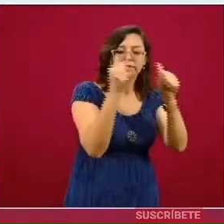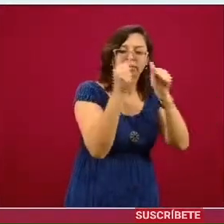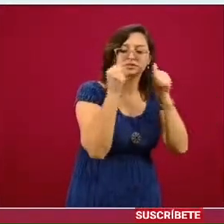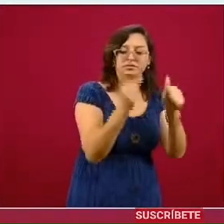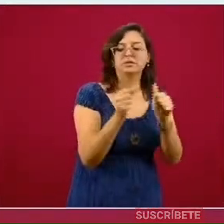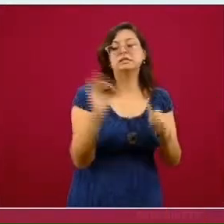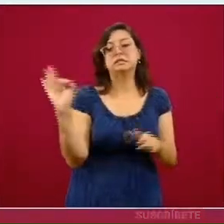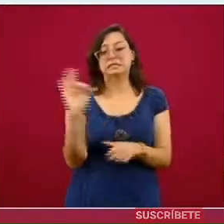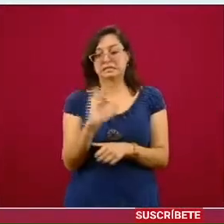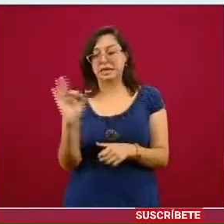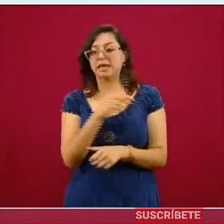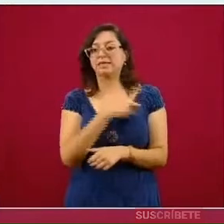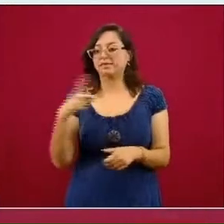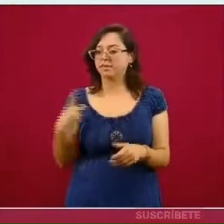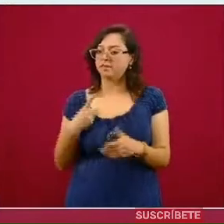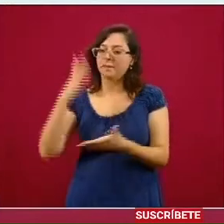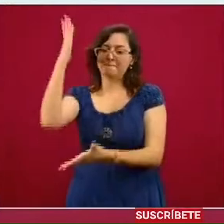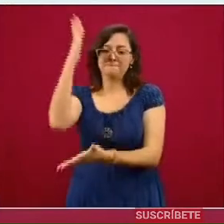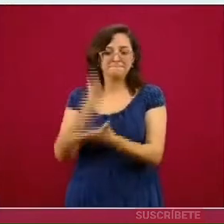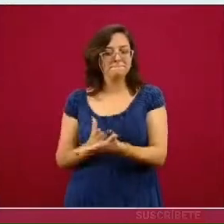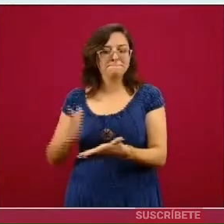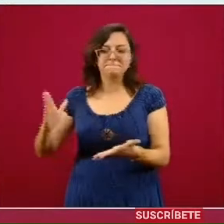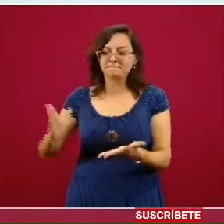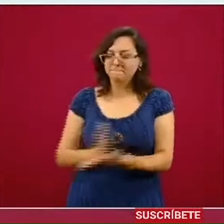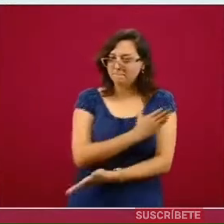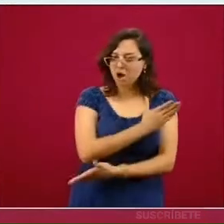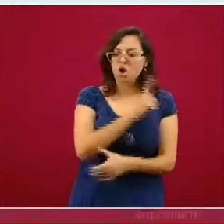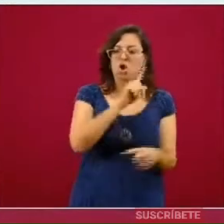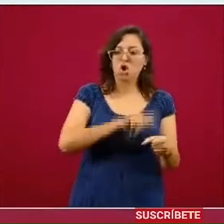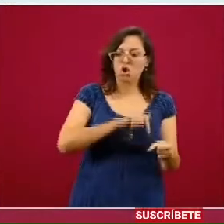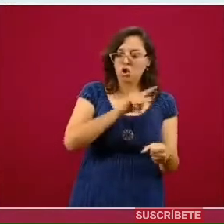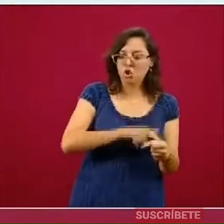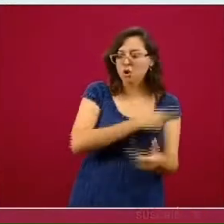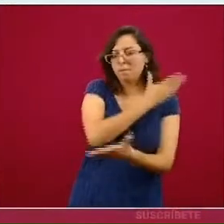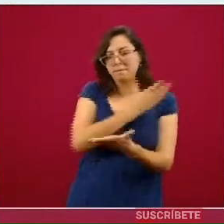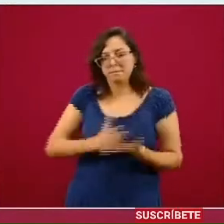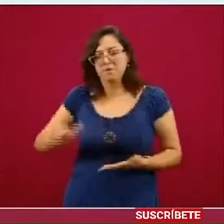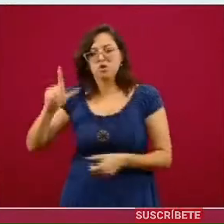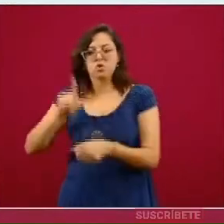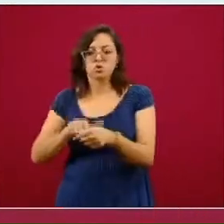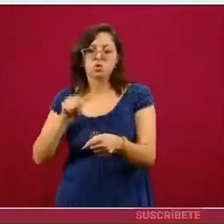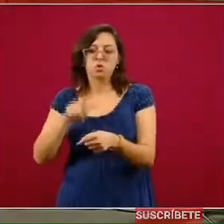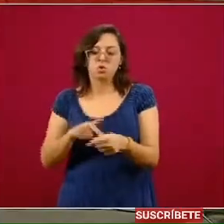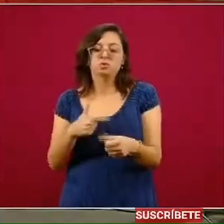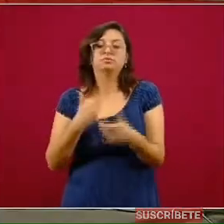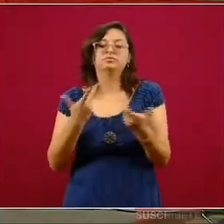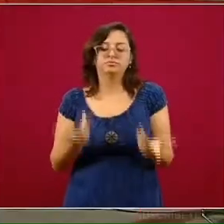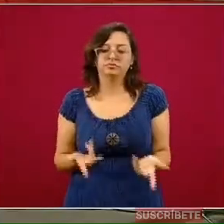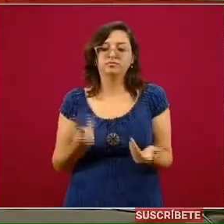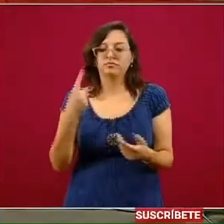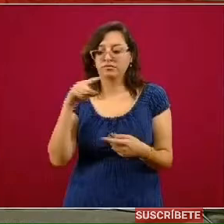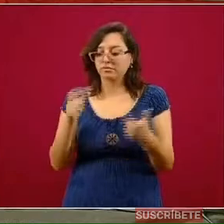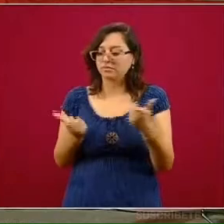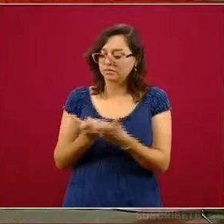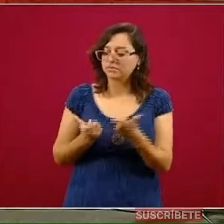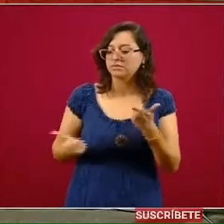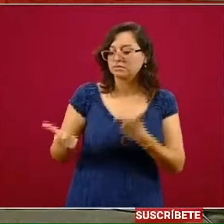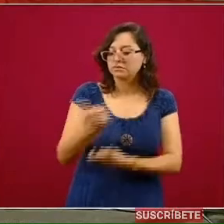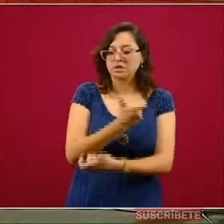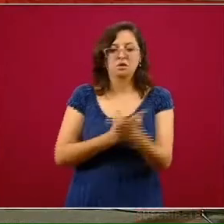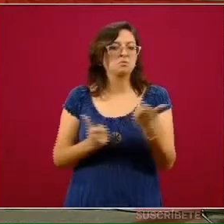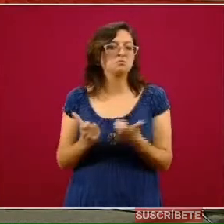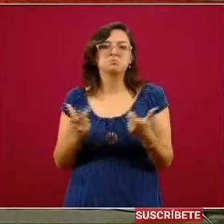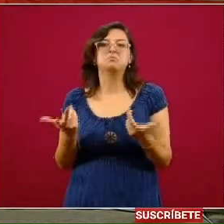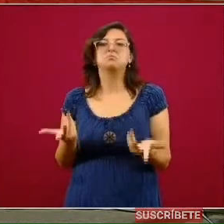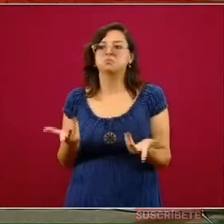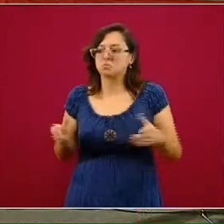importante que se focalice el esfuerzo ahí para que no afecte la inmovilidad en términos económicos cuando no